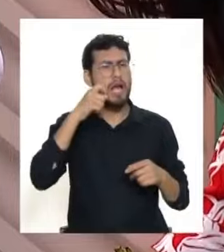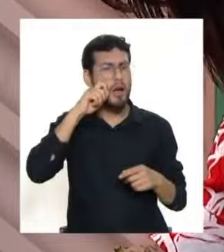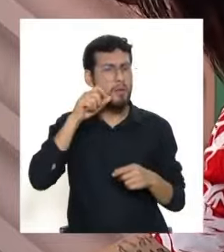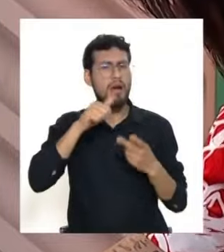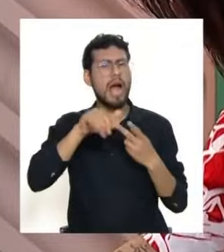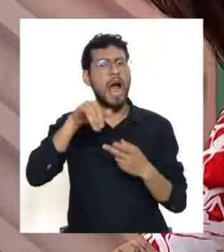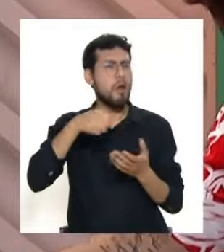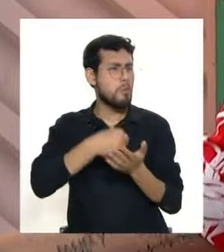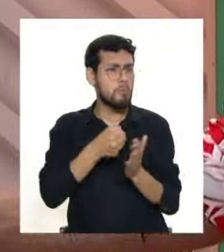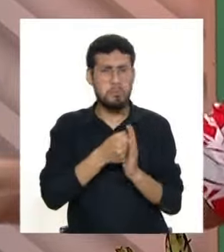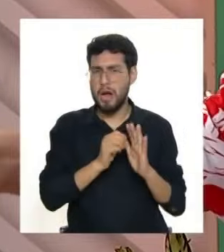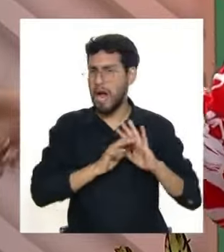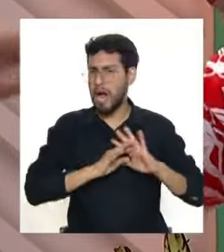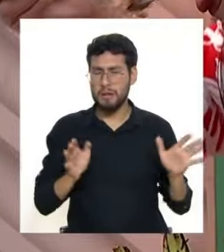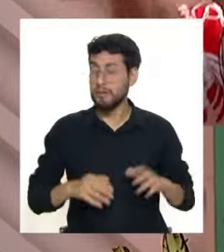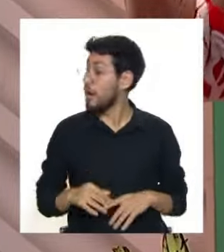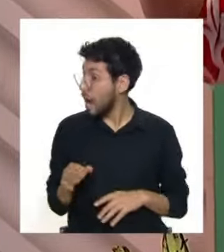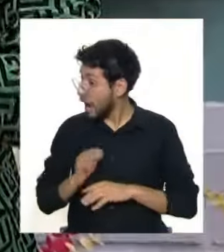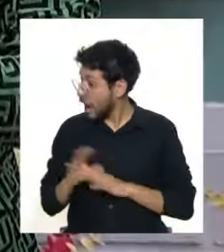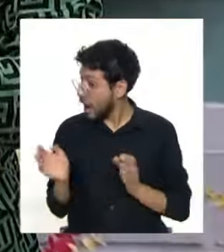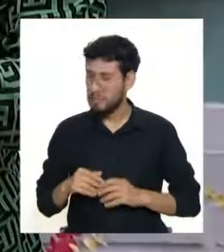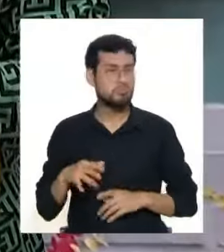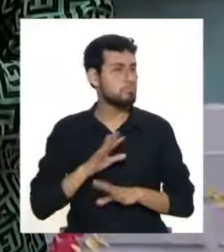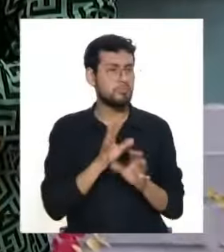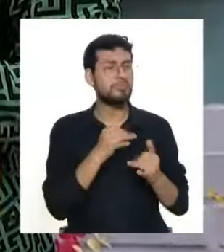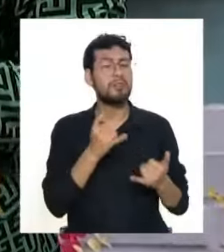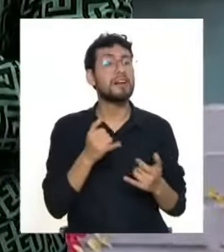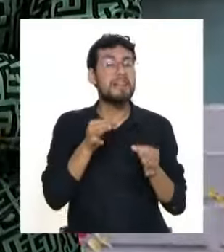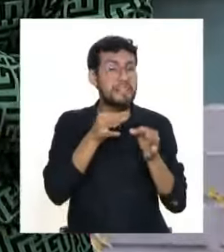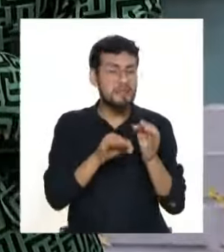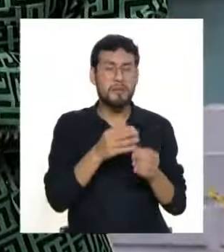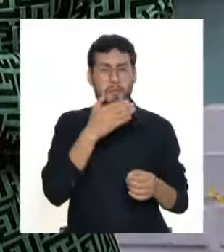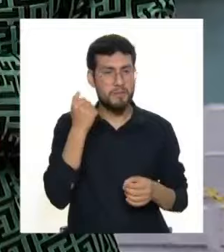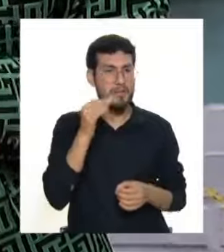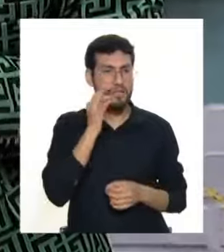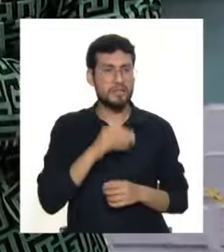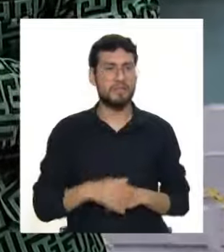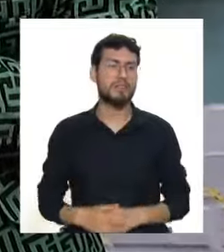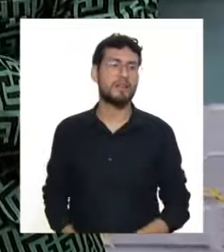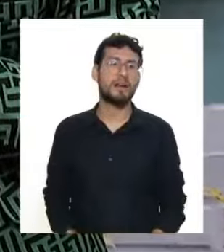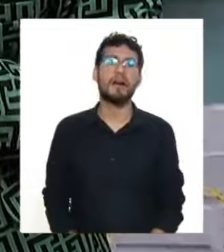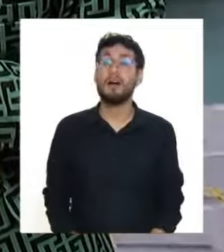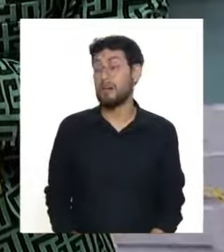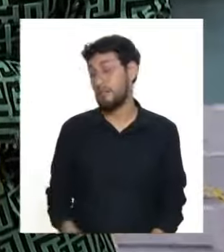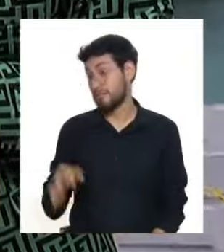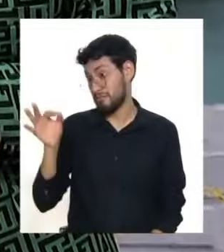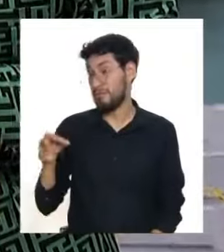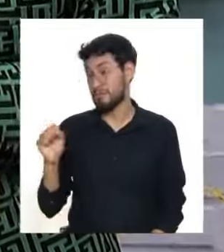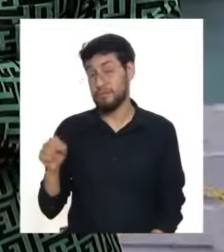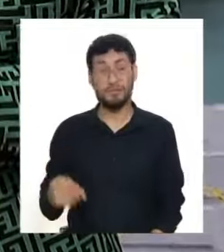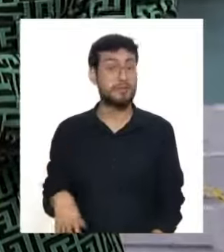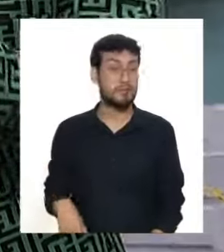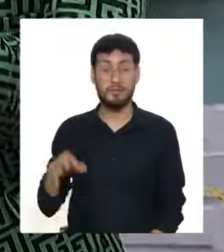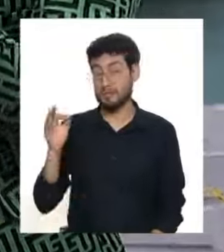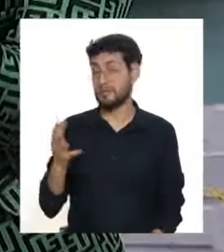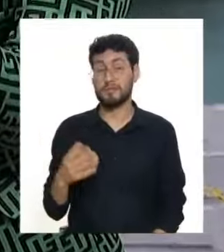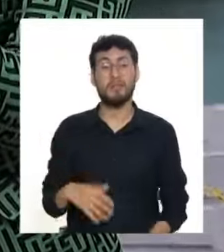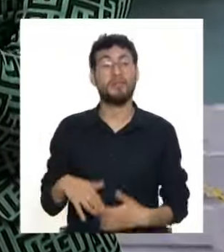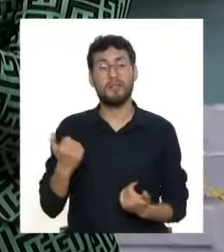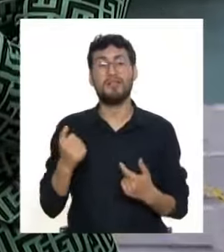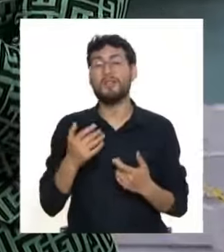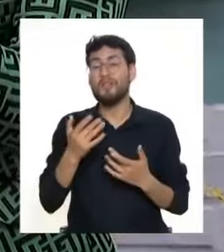y su ajo. No hay nada, no hay más secreto. Cuanto más simple, mejor. Es más rico. Mm. Bueno, eso es verdad también. Es más rico. ¿Ah? A veces las solamente cosas... es